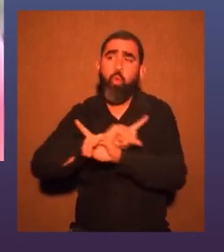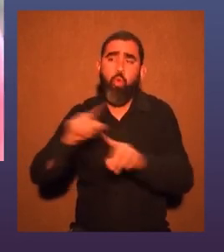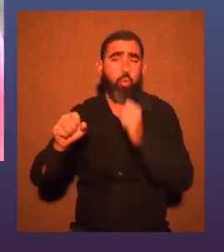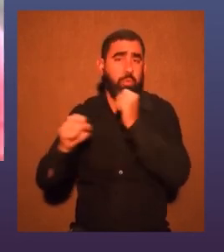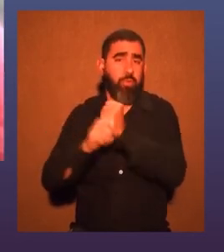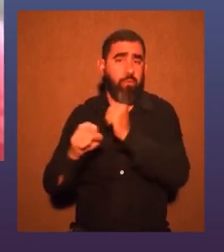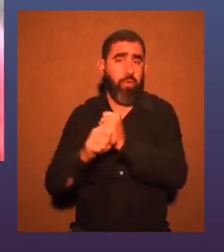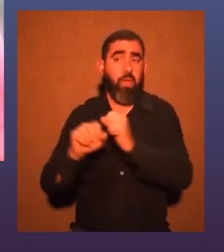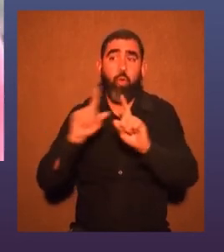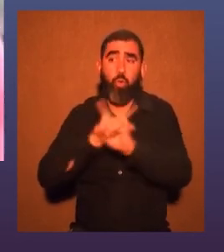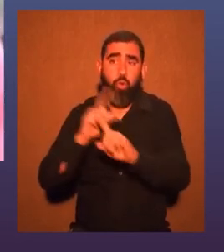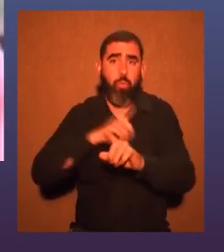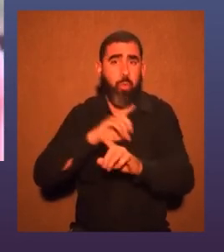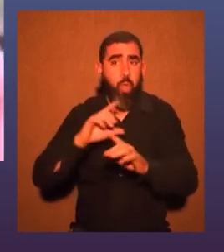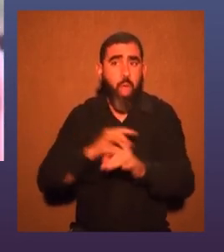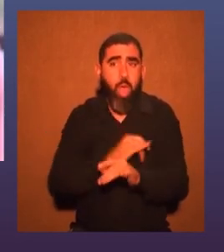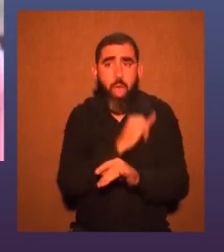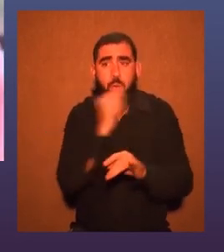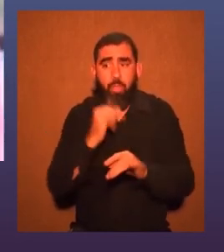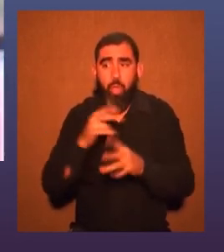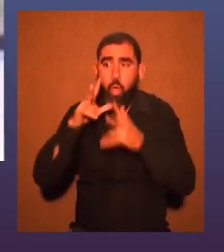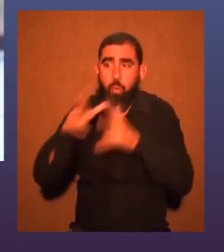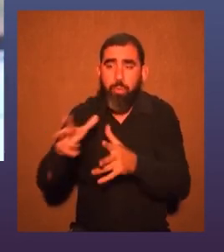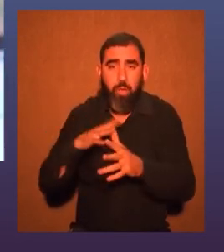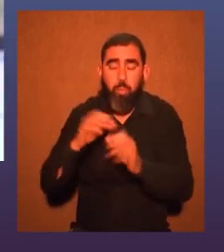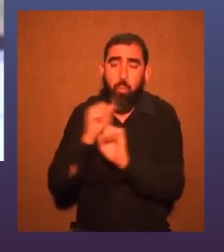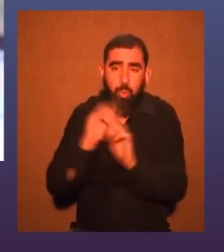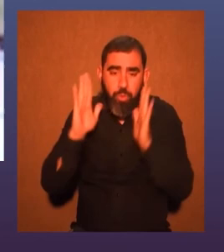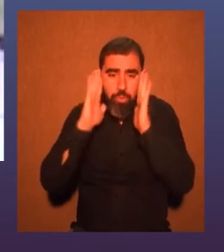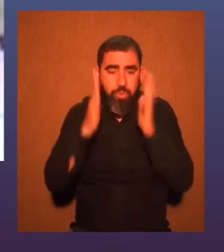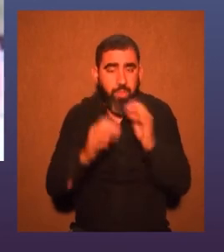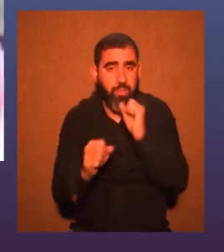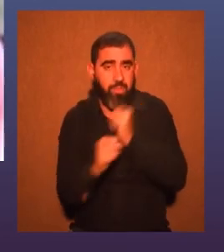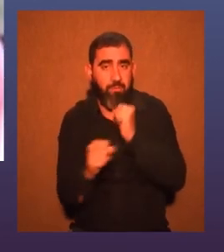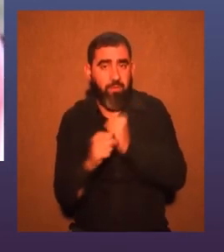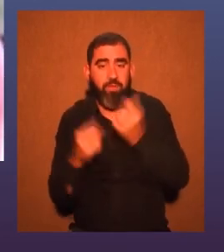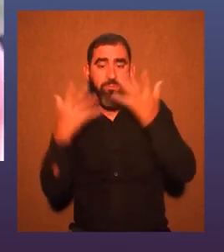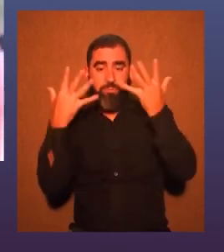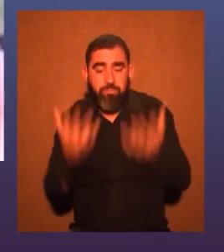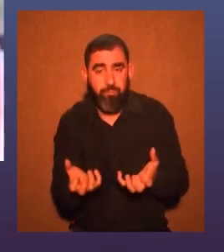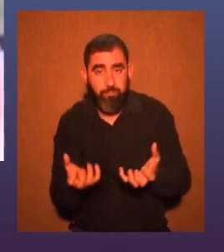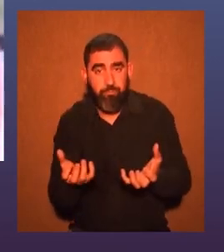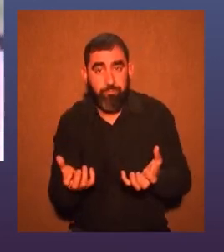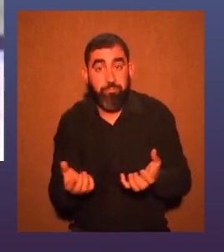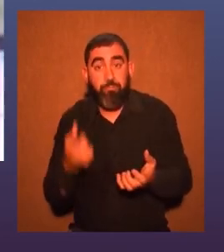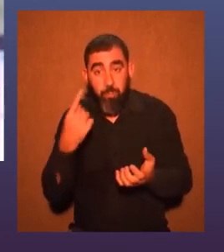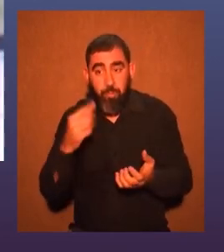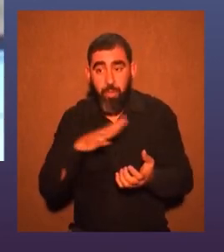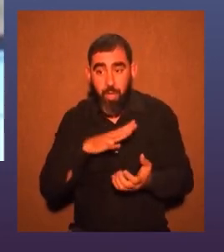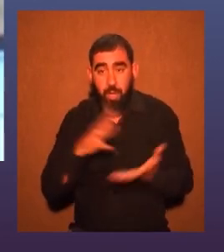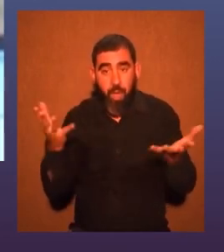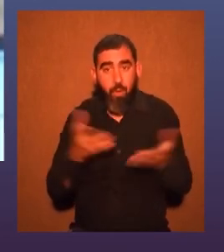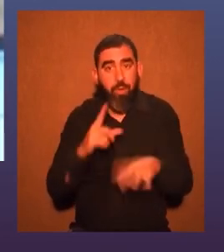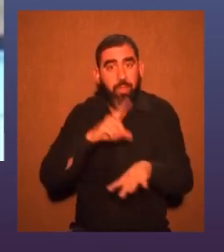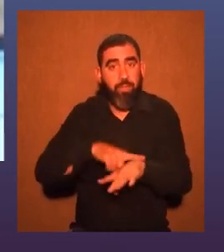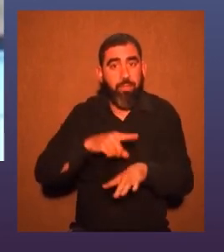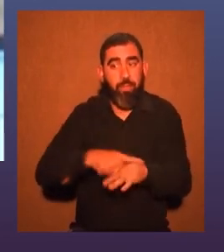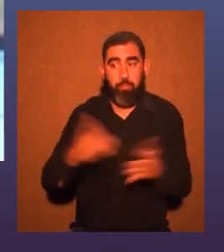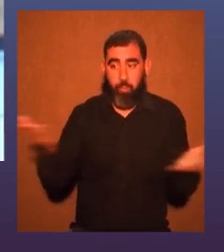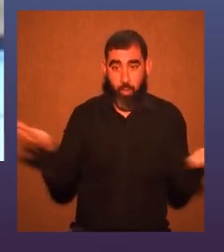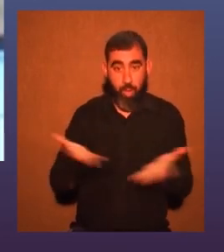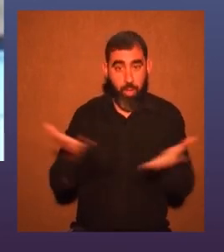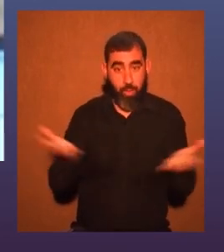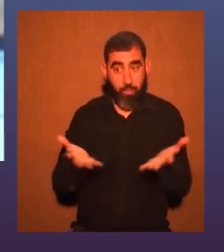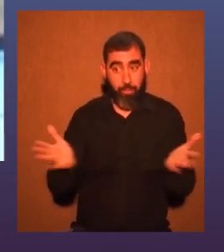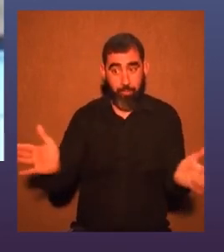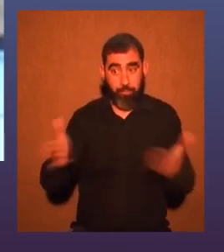no estar a full con los niños, porque así me puedo dedicar a lo que quiero hacer esto, ¿no? Pero cuando tenés el tiempo, como pasó ahora con esto